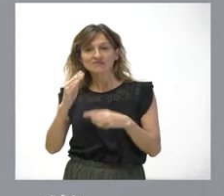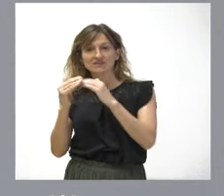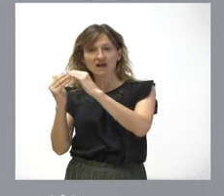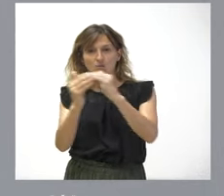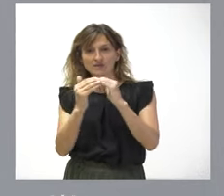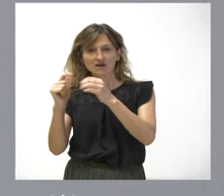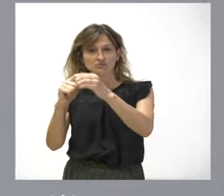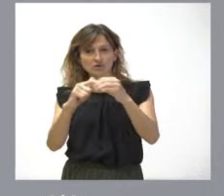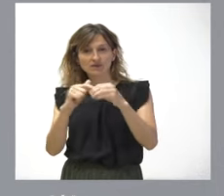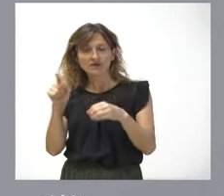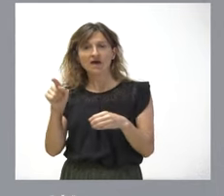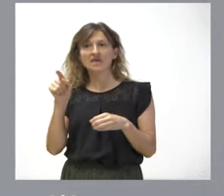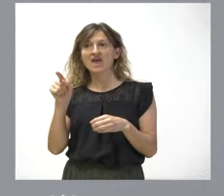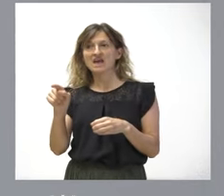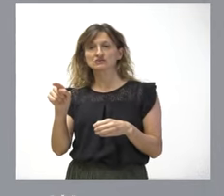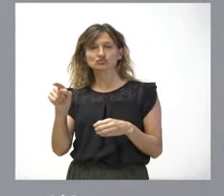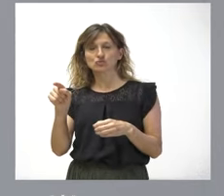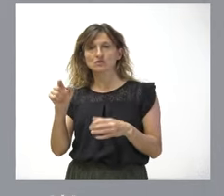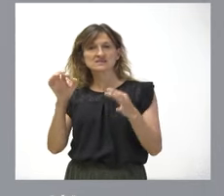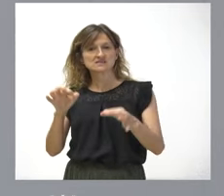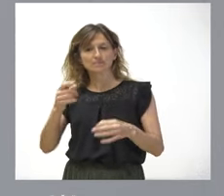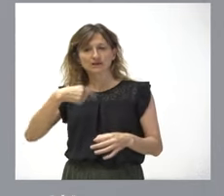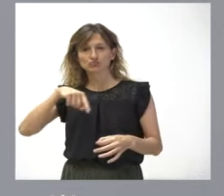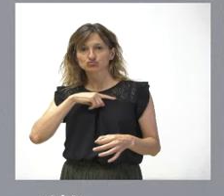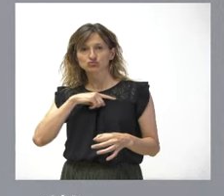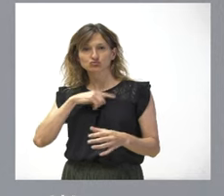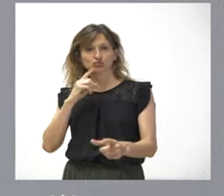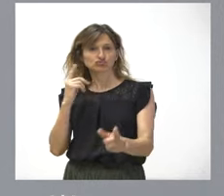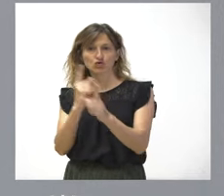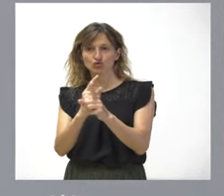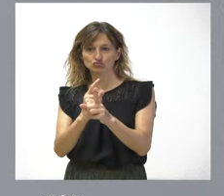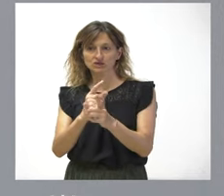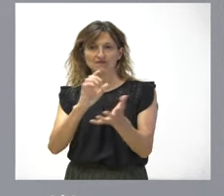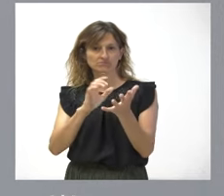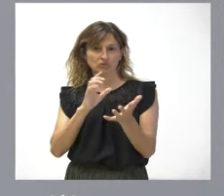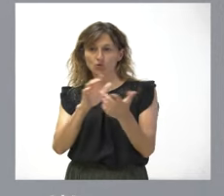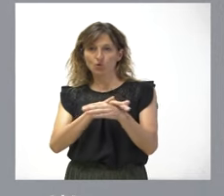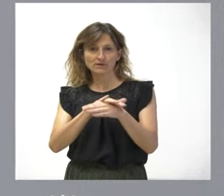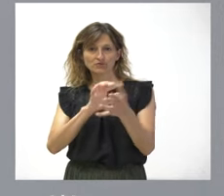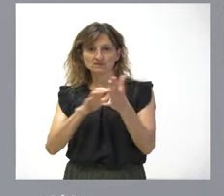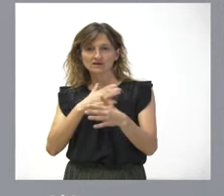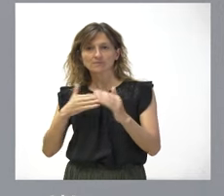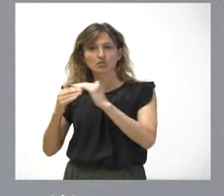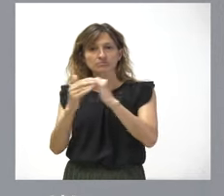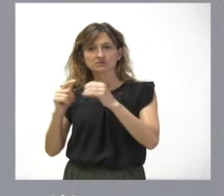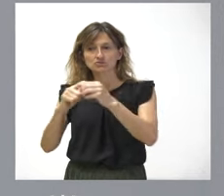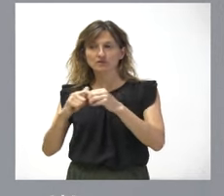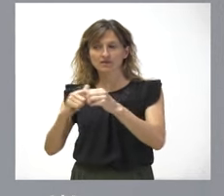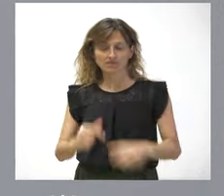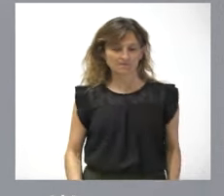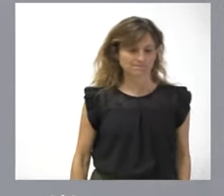y la solidaridad es algo que va a encontrar siempre en frente al gobierno de Castilla y león que vamos a defender siempre la igualdad y la